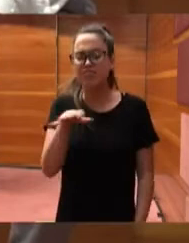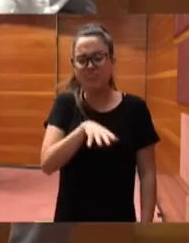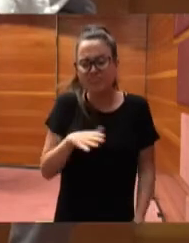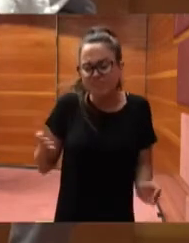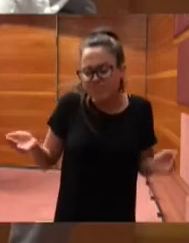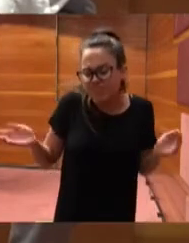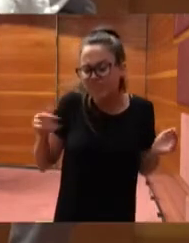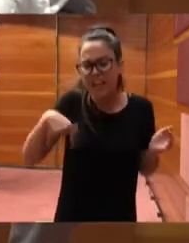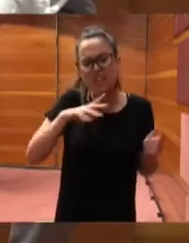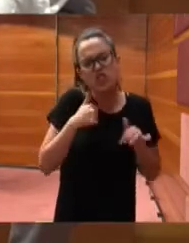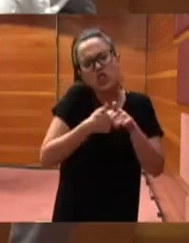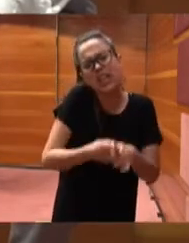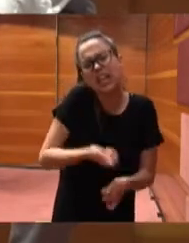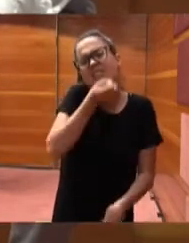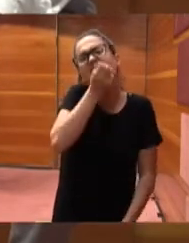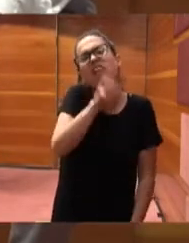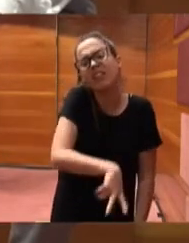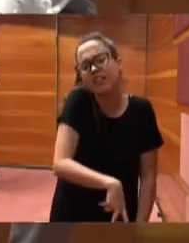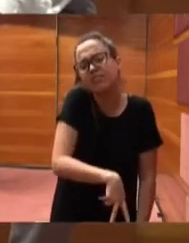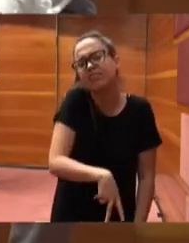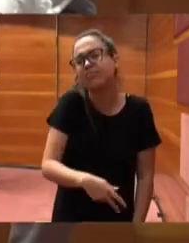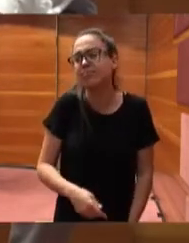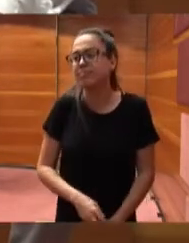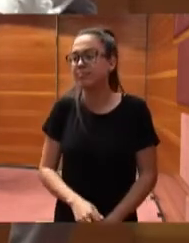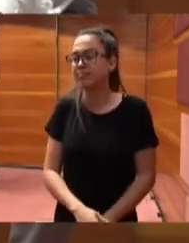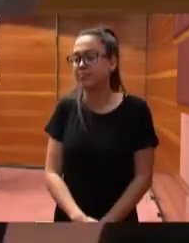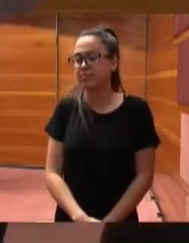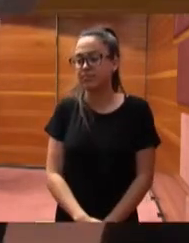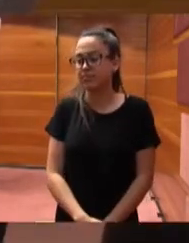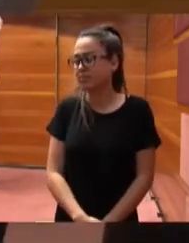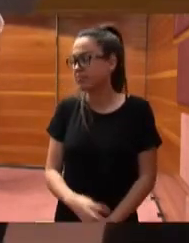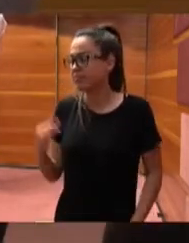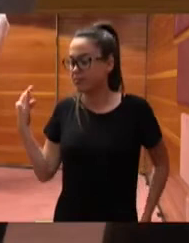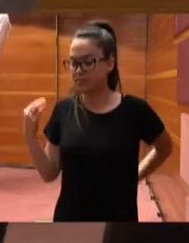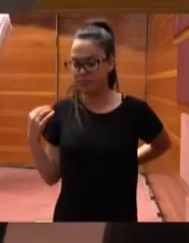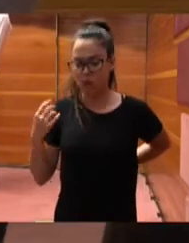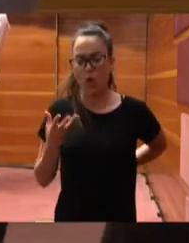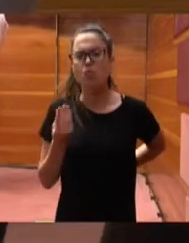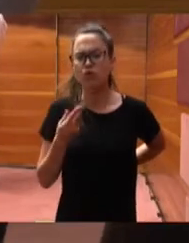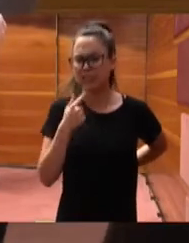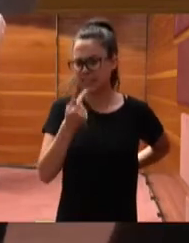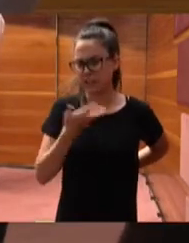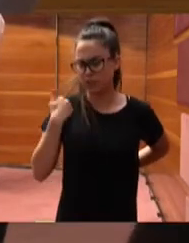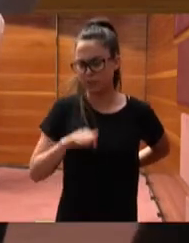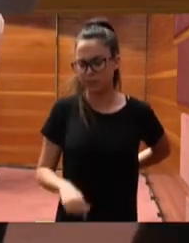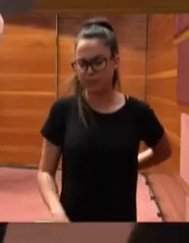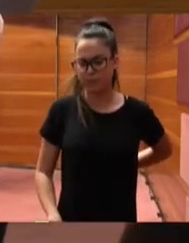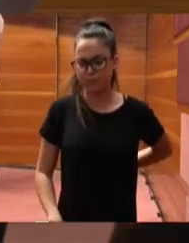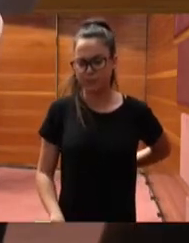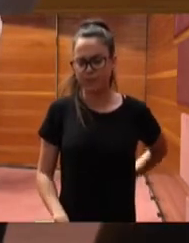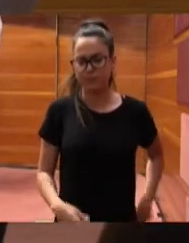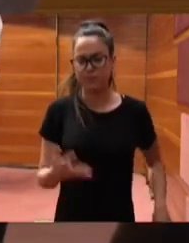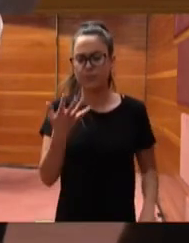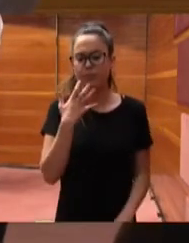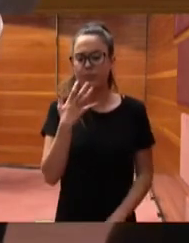quién hay que seguir? Vale, yo tengo algunas. Muchas he nombrado ya, ¿eh? Por ejemplo, la Escuela de